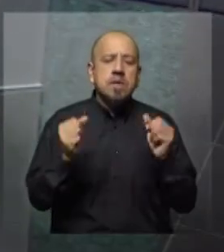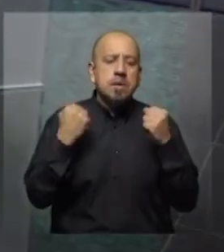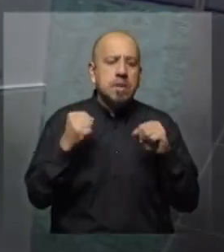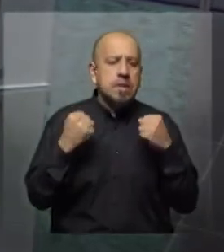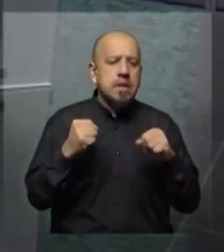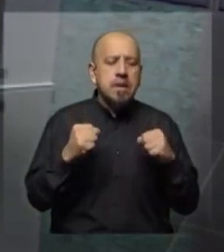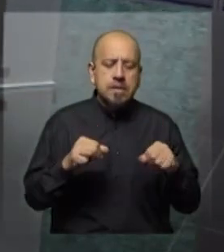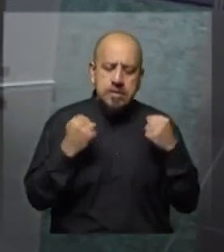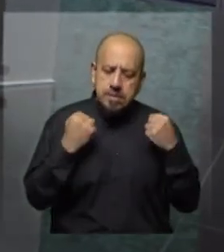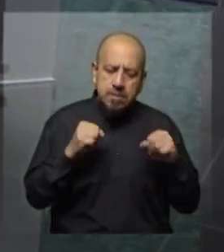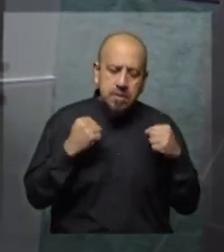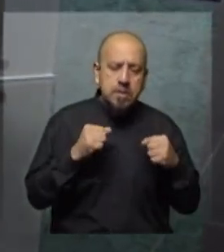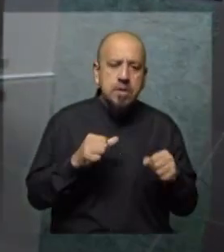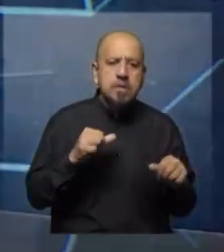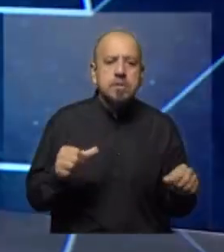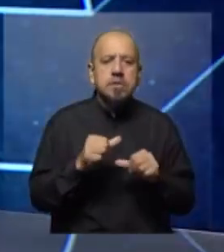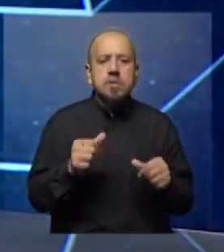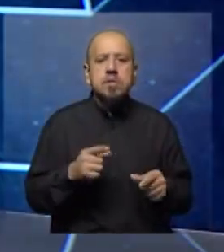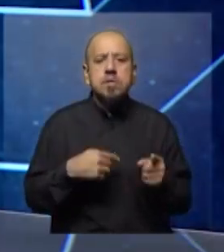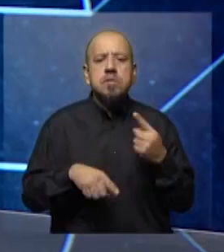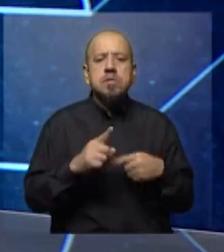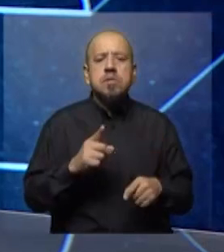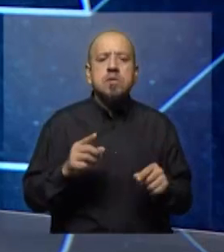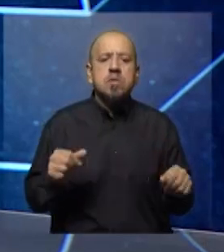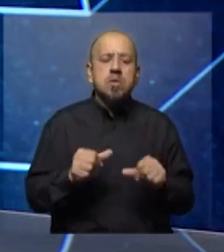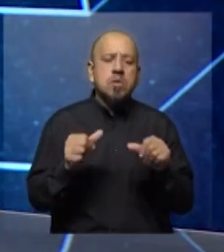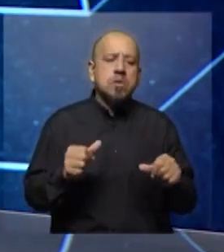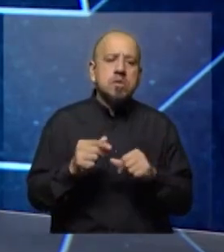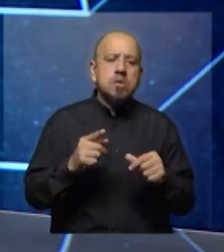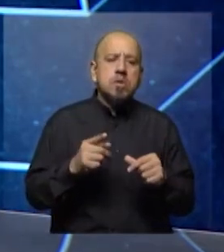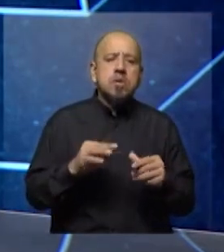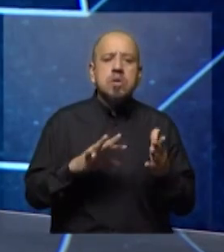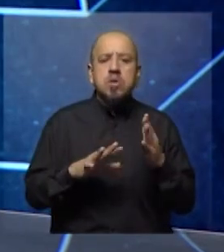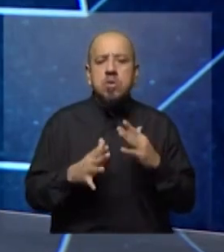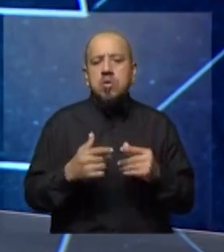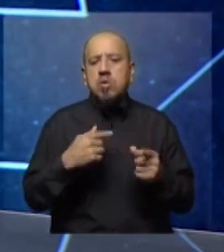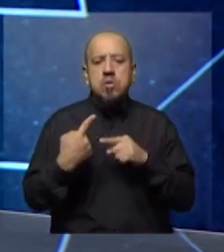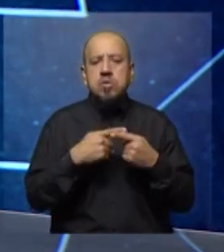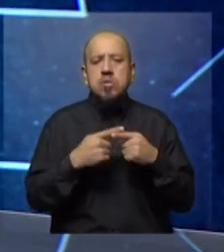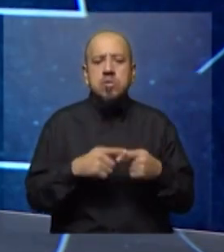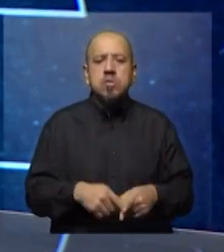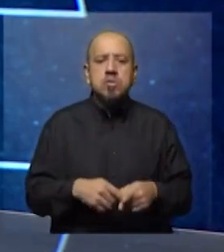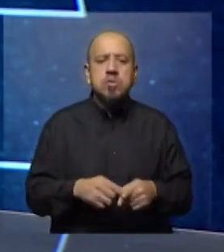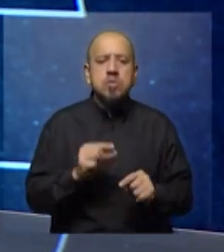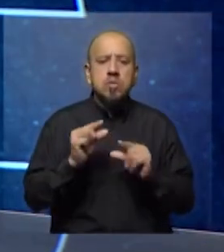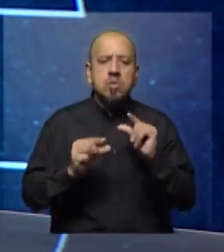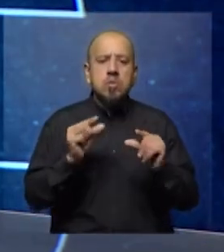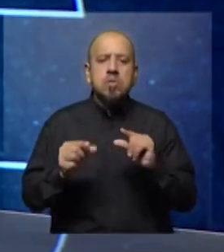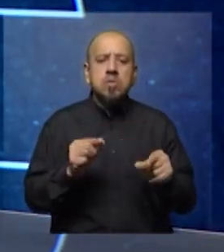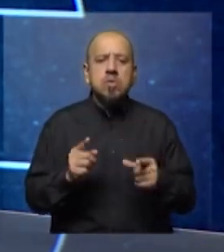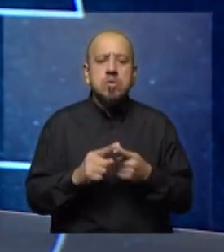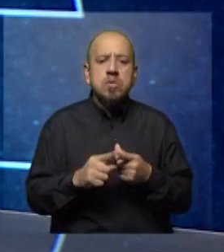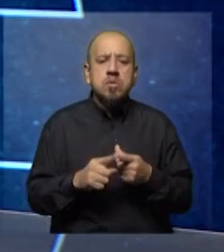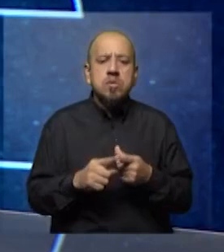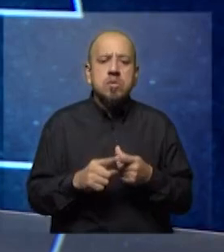no que lo asocia con el pragmatismo como hablábamos antes Más allá de discusiones pormenorizadas a las que no queremos